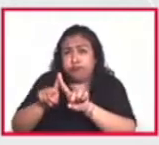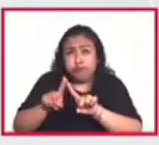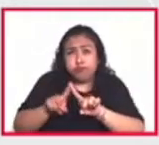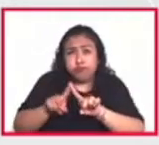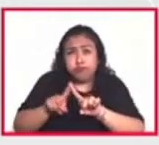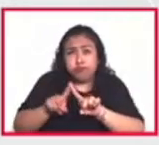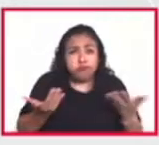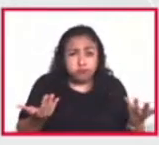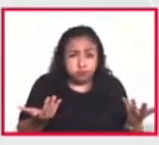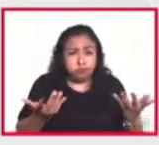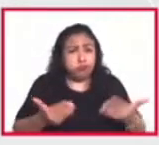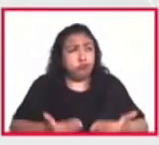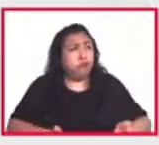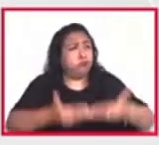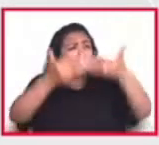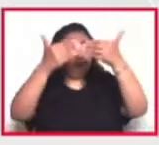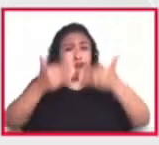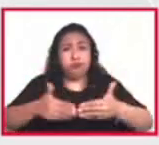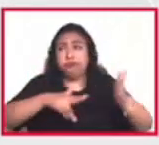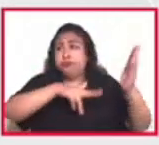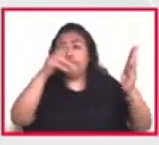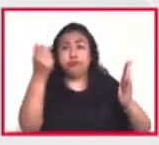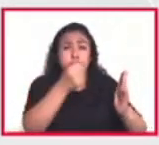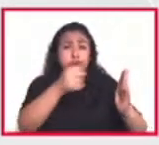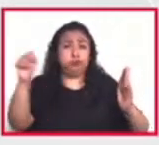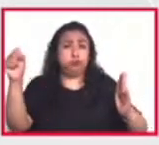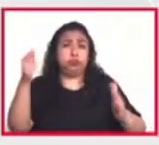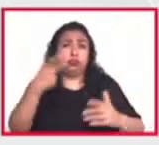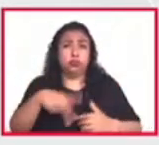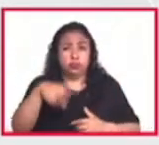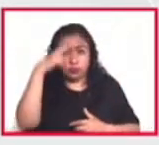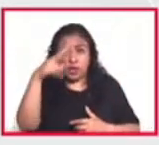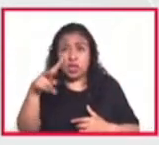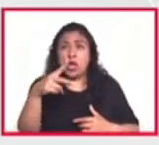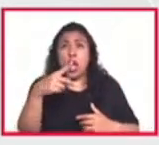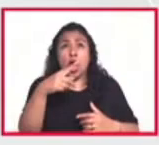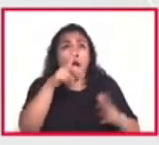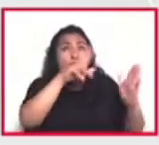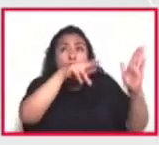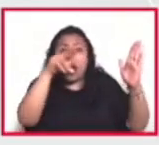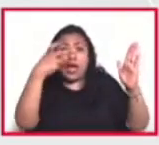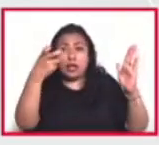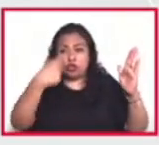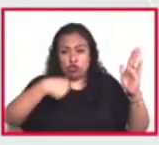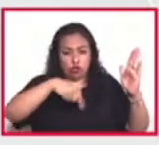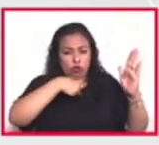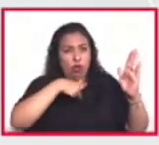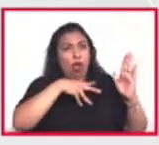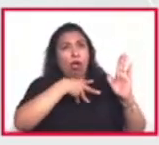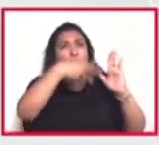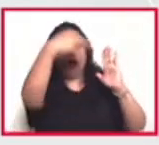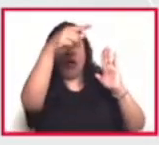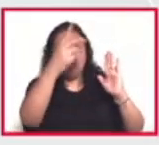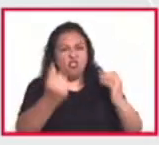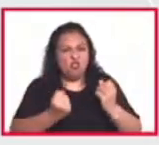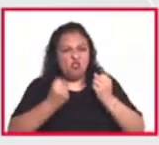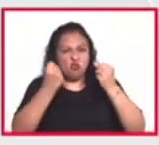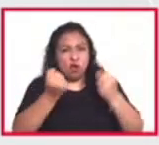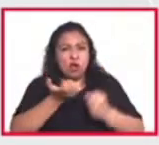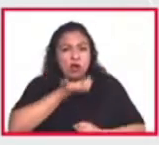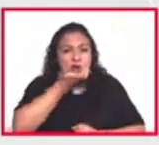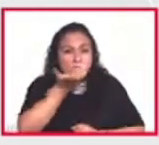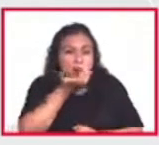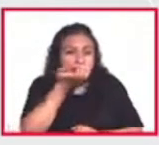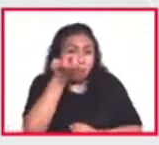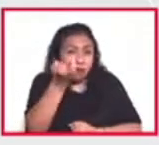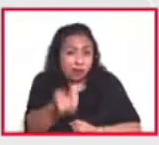en esos murales que hacían los grandes muralistas mexicanos, donde estábamos retratados todos, con esa fuerza, con esa tradición visual que tenemos, que